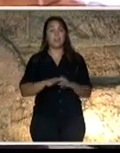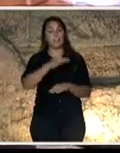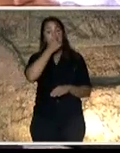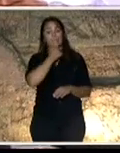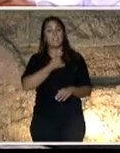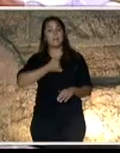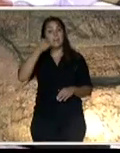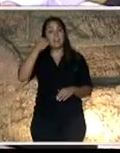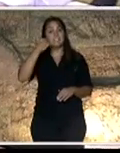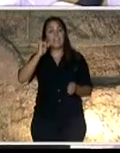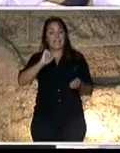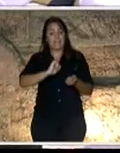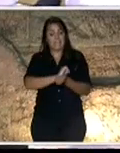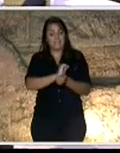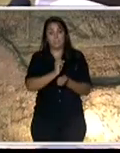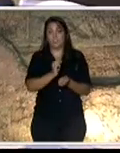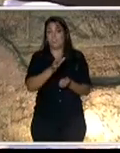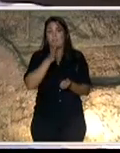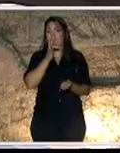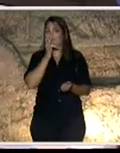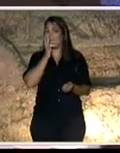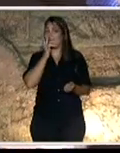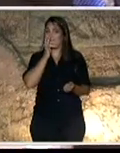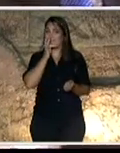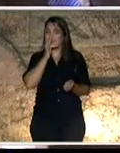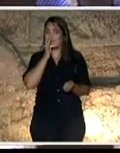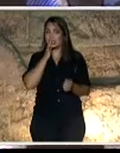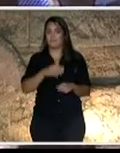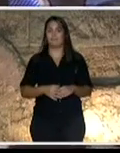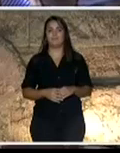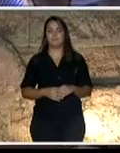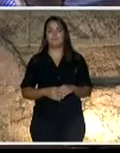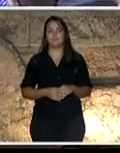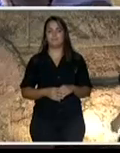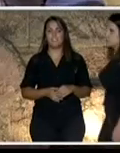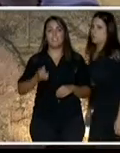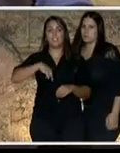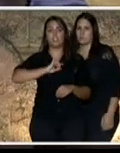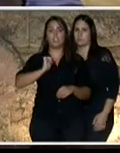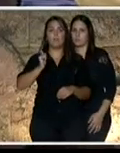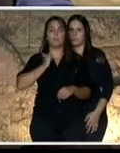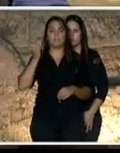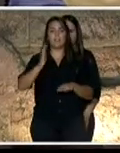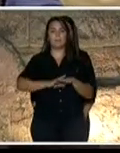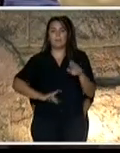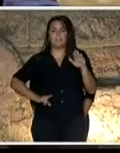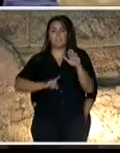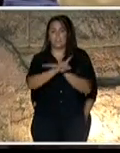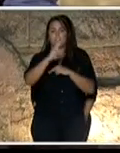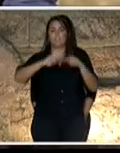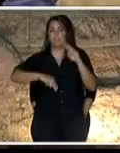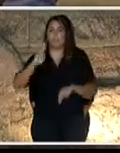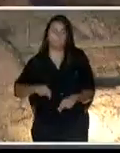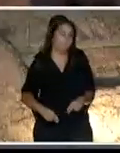facilitemos créditos que todavía frecuentemente no han obtenido, que les demos oportunidades de desarrollo